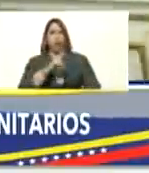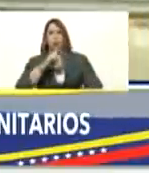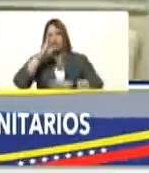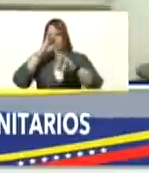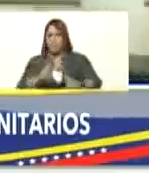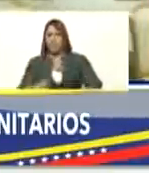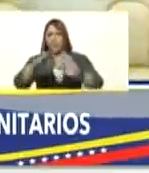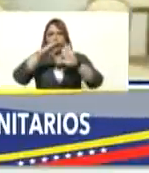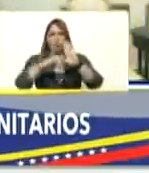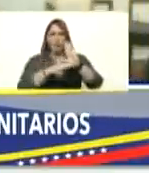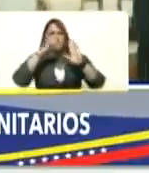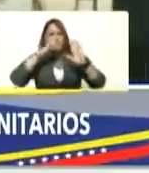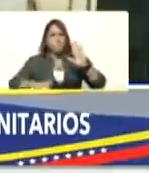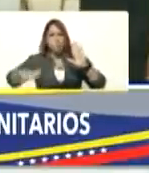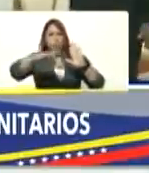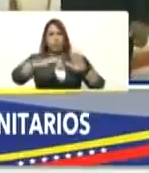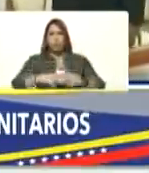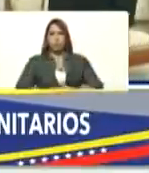al pueblo.